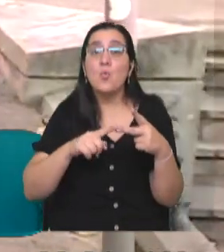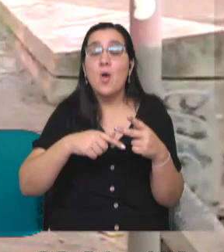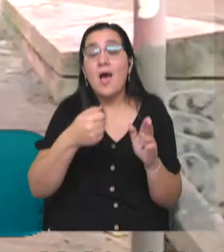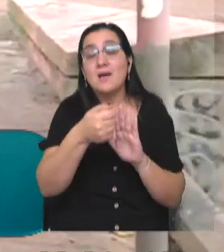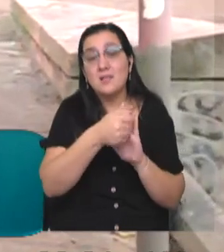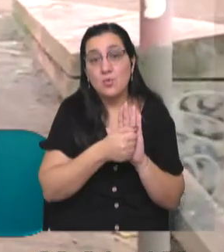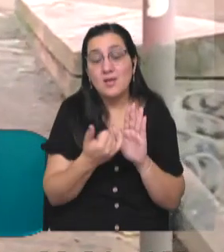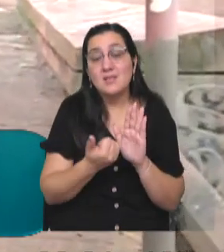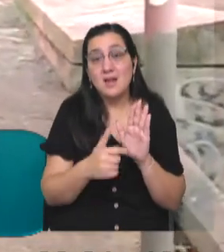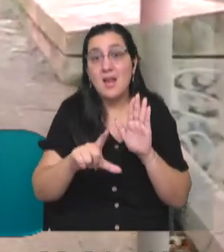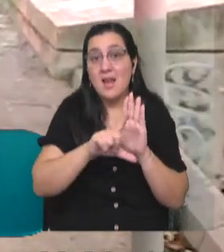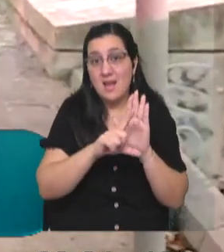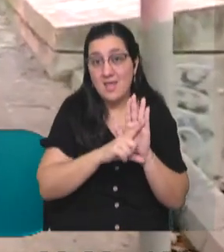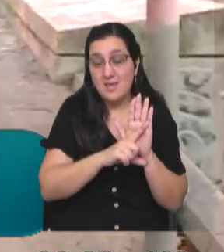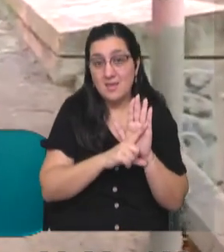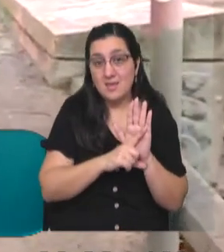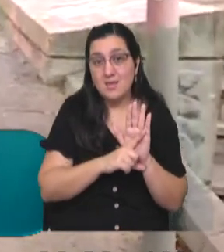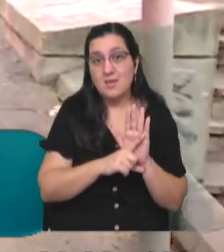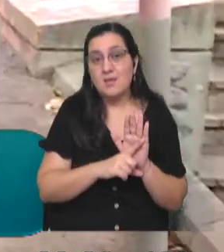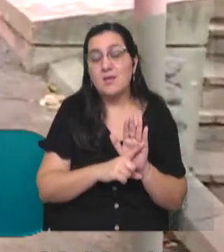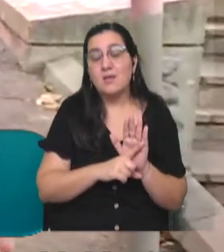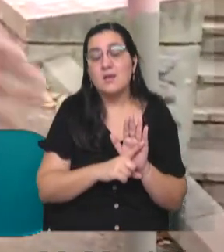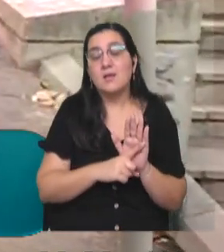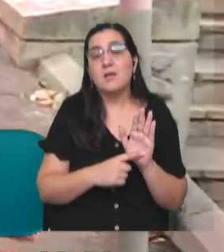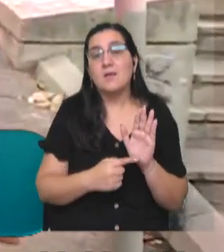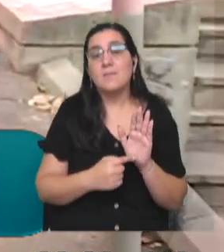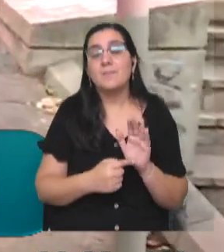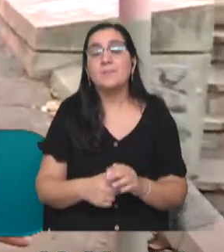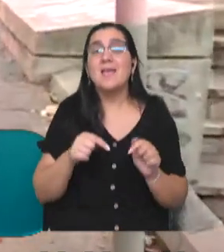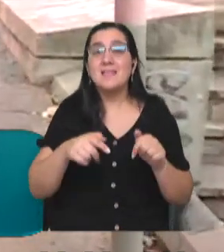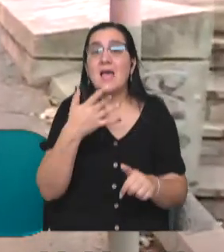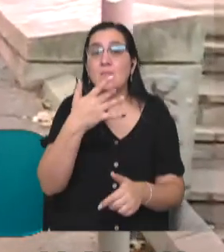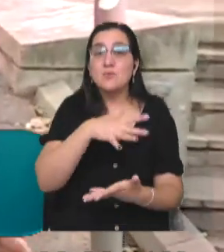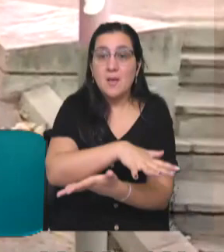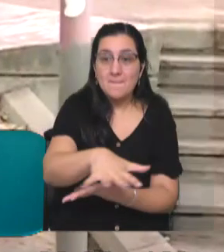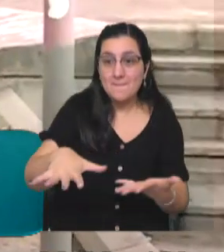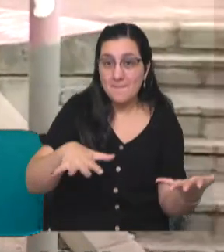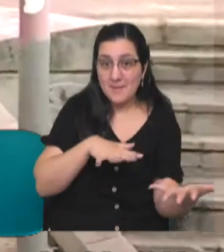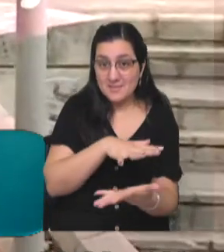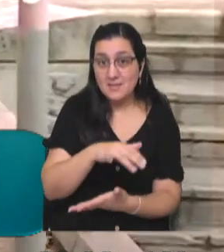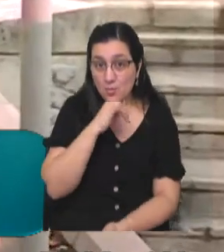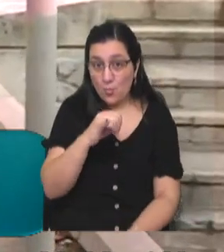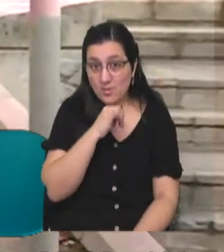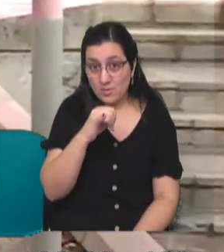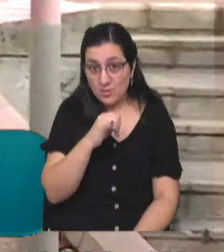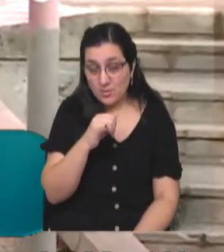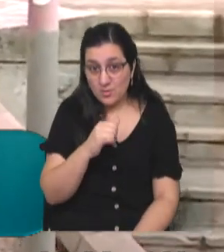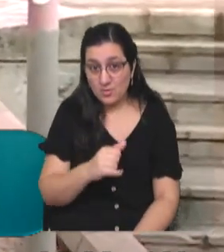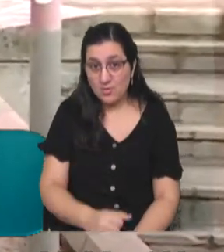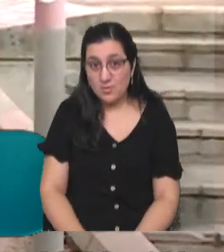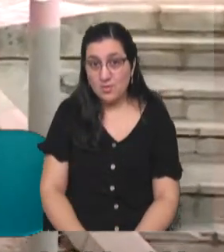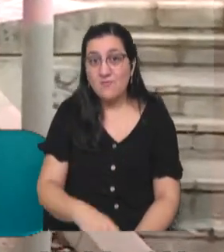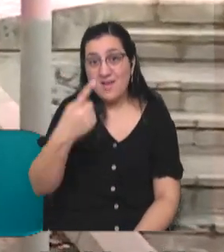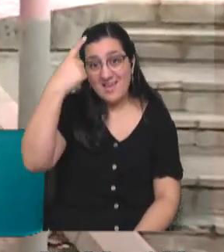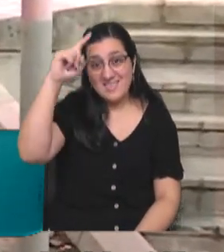tiene esta ley sancionada en el gobierno de José Mujica. Esta hermosa plaza, Fito, te paso a contar, que fue de